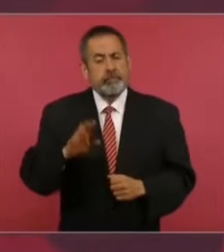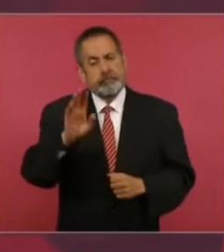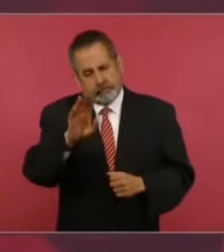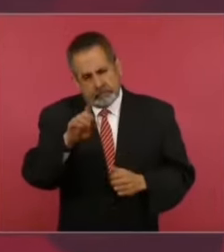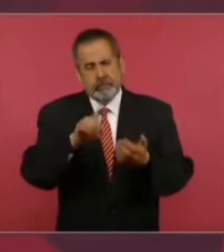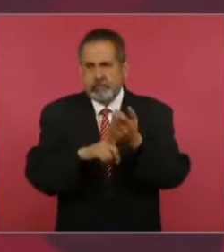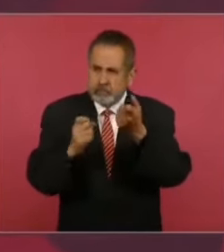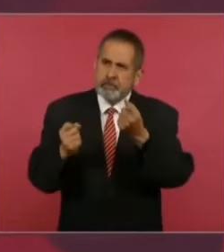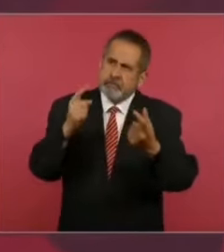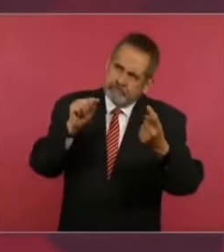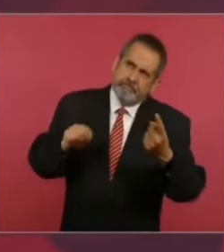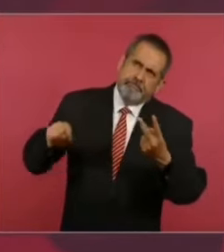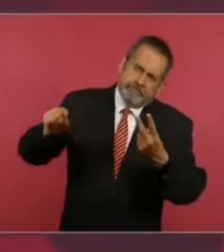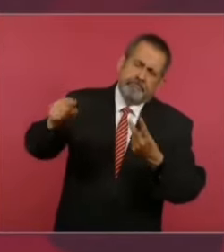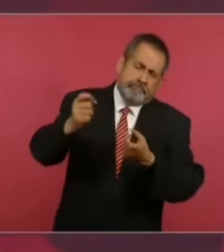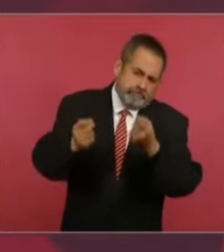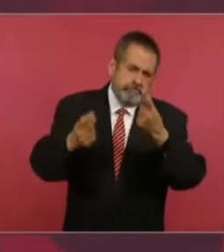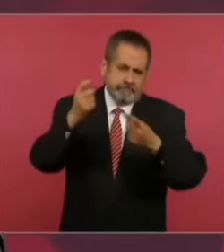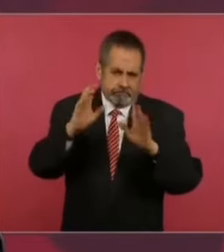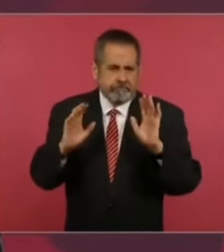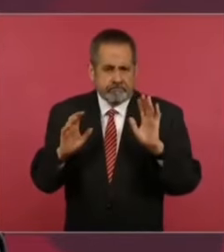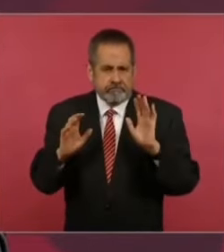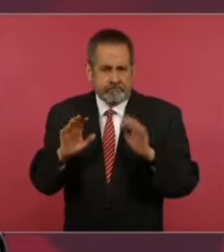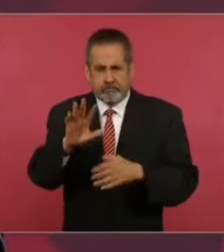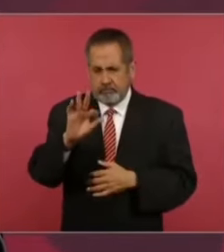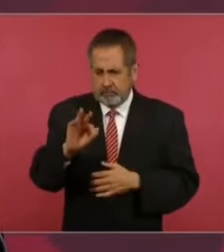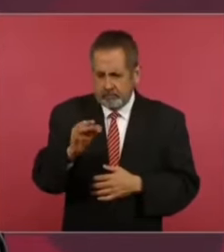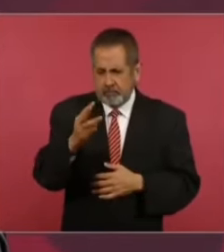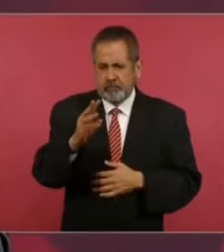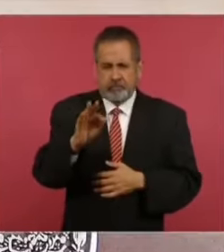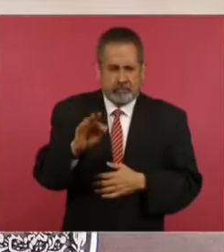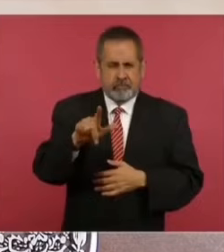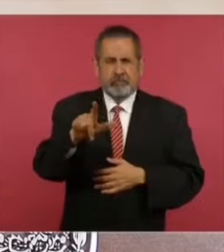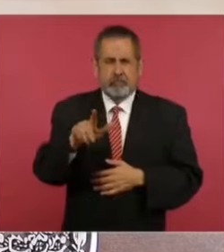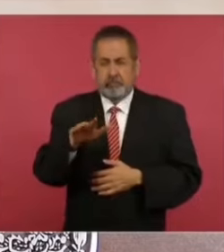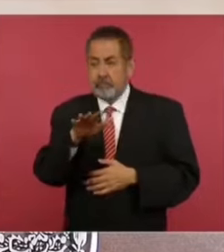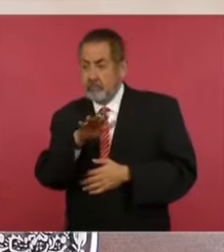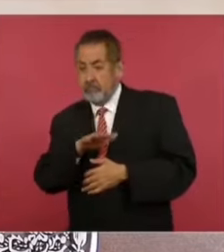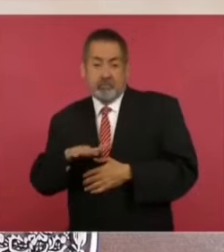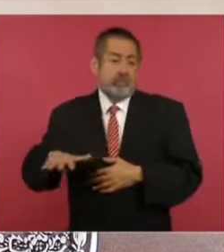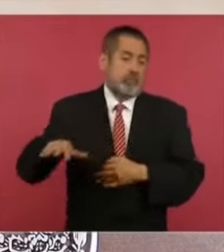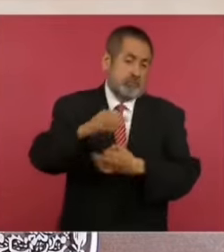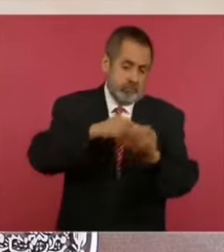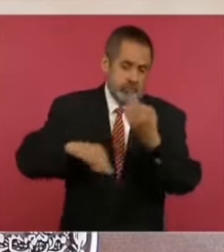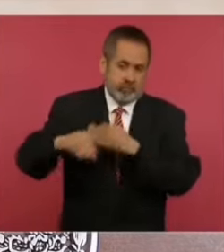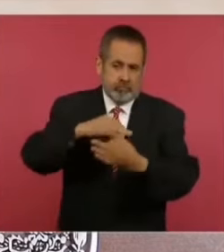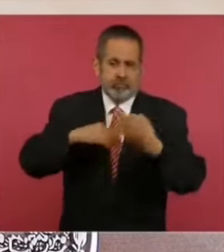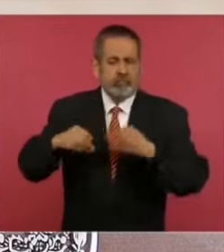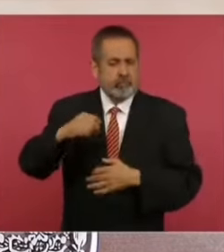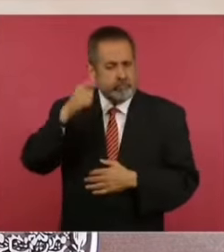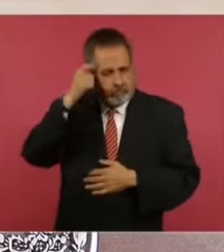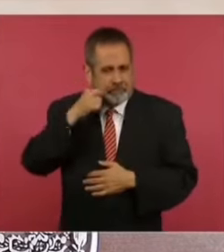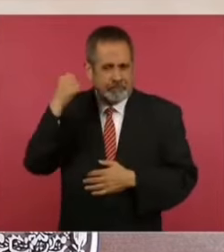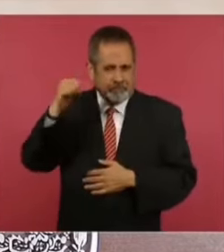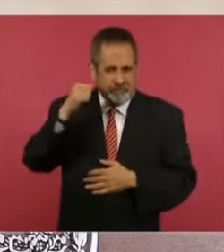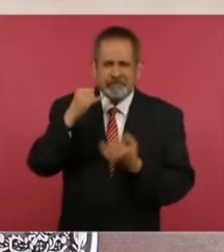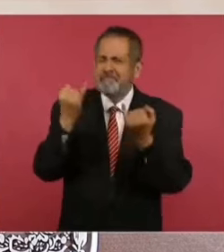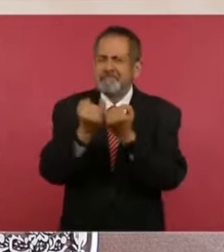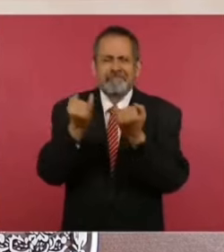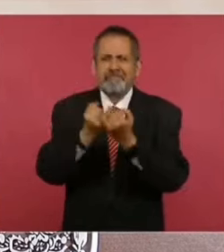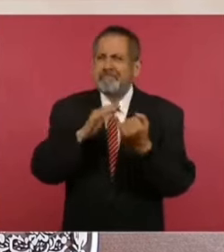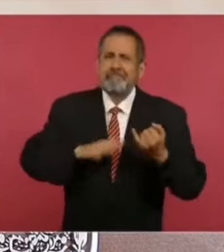¿no? Pues no 43, 47, todos los pueblos de Acapulco, como la mayoría de los pueblos de